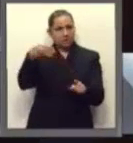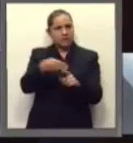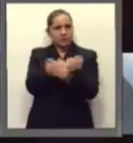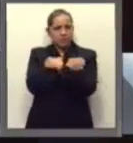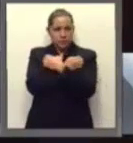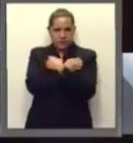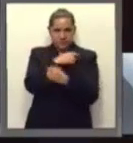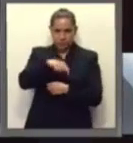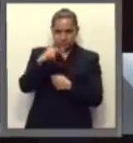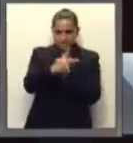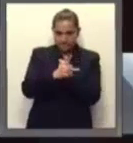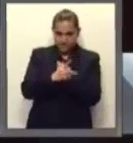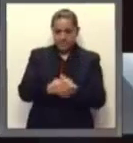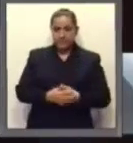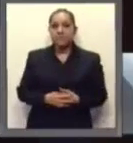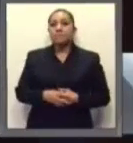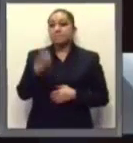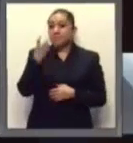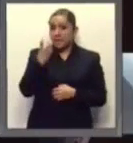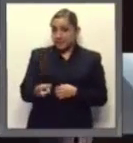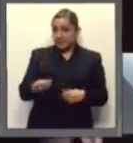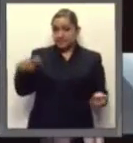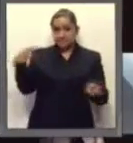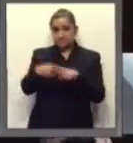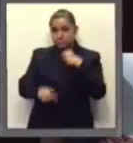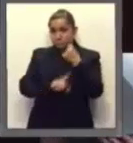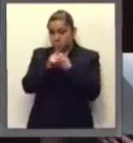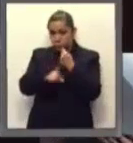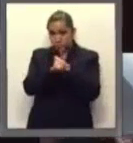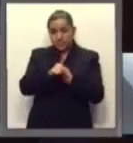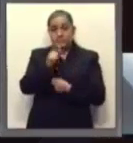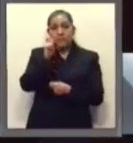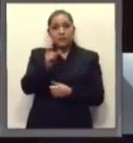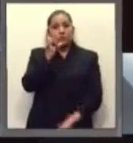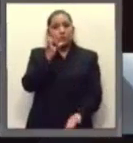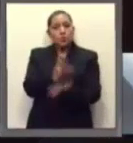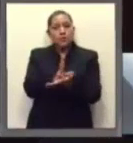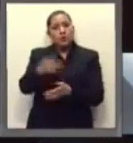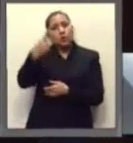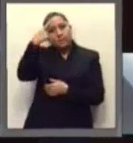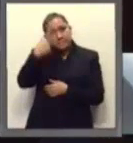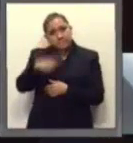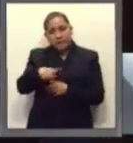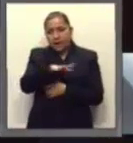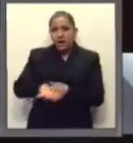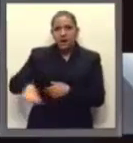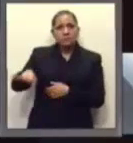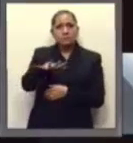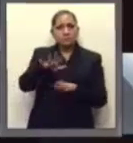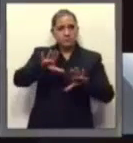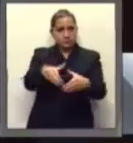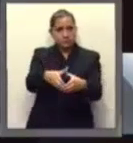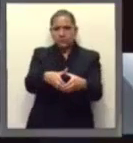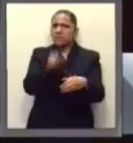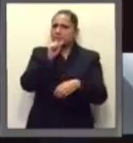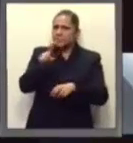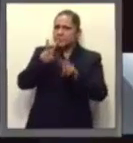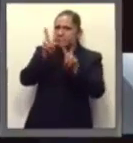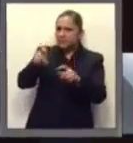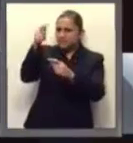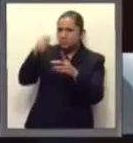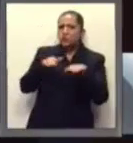problemática no solo atañe a la profesión, sino que abarca temas tan amplios como la pertinencia del modelo